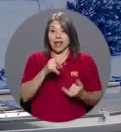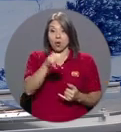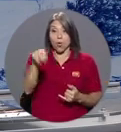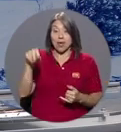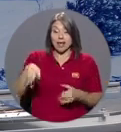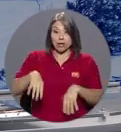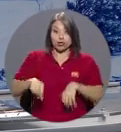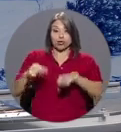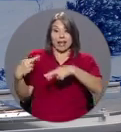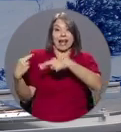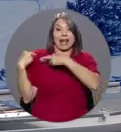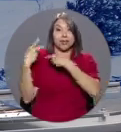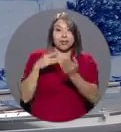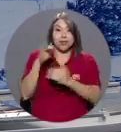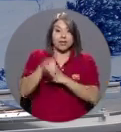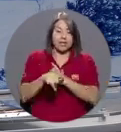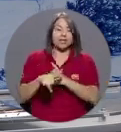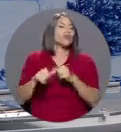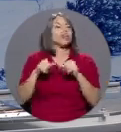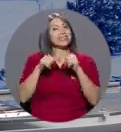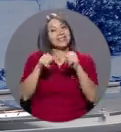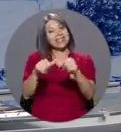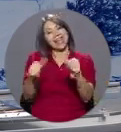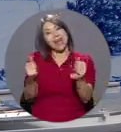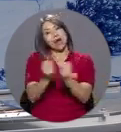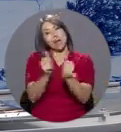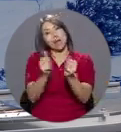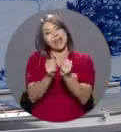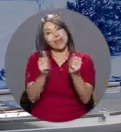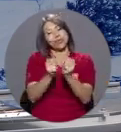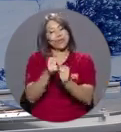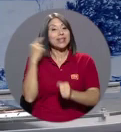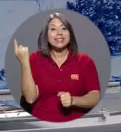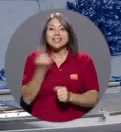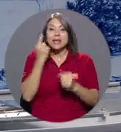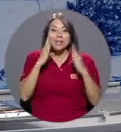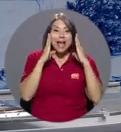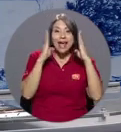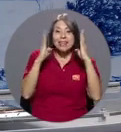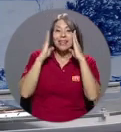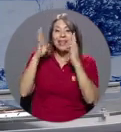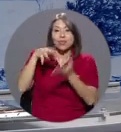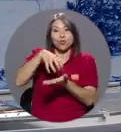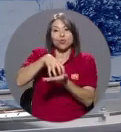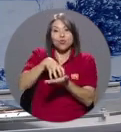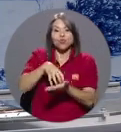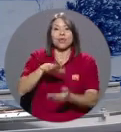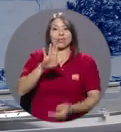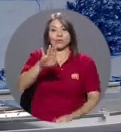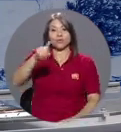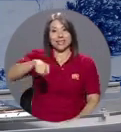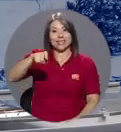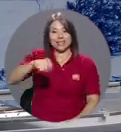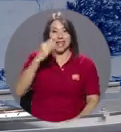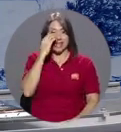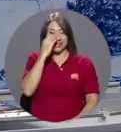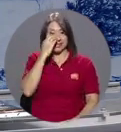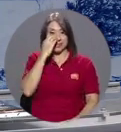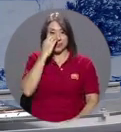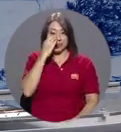los compañeros, ¿verdad?, encargados del proyecto, los siguen acompañando, o sea, siguen todo el tiempo atendiendo sus dudas, sus